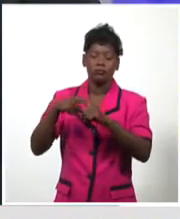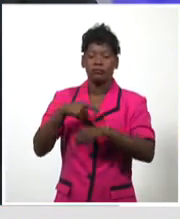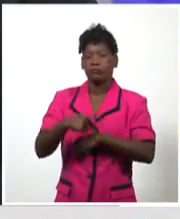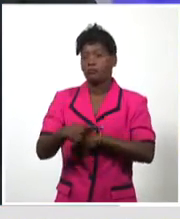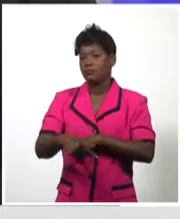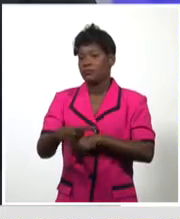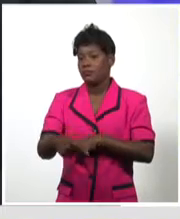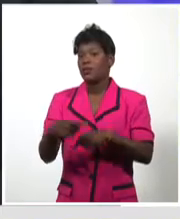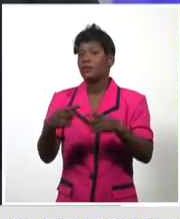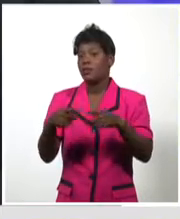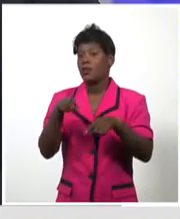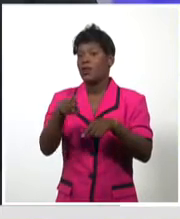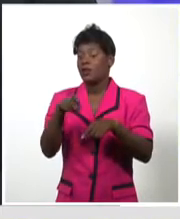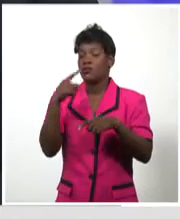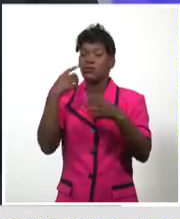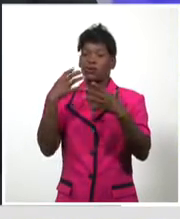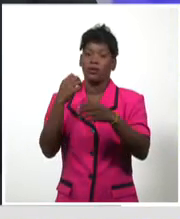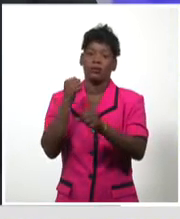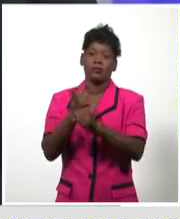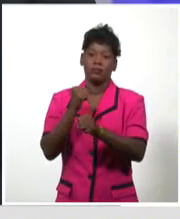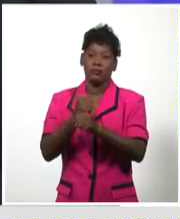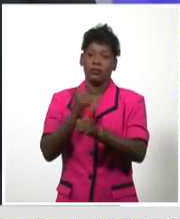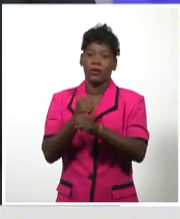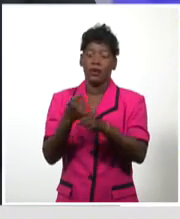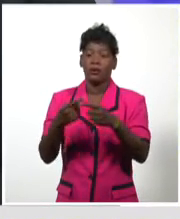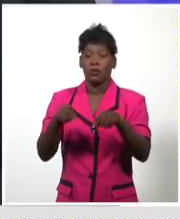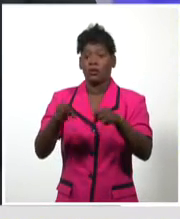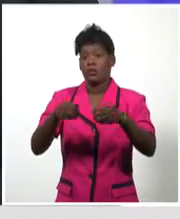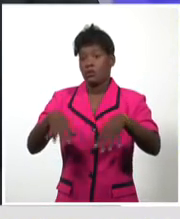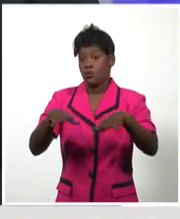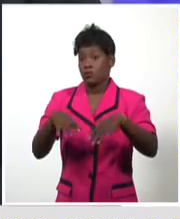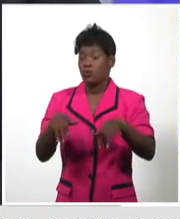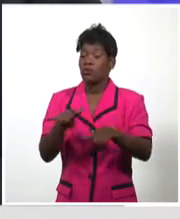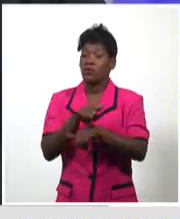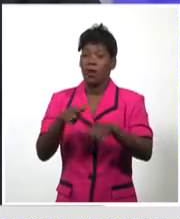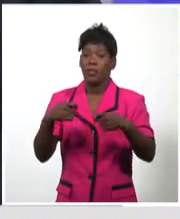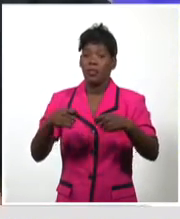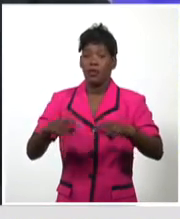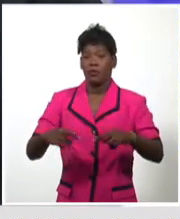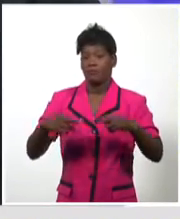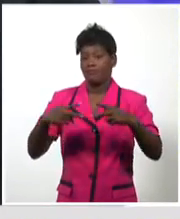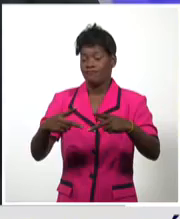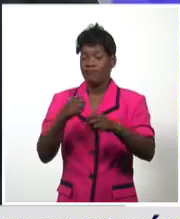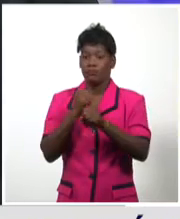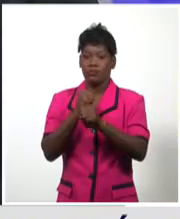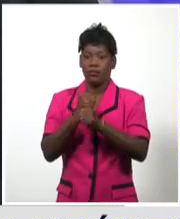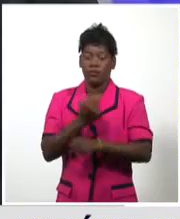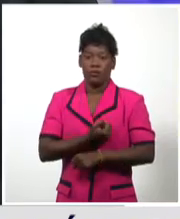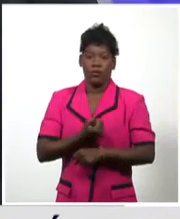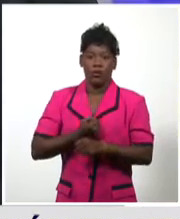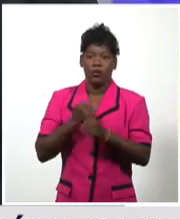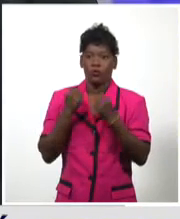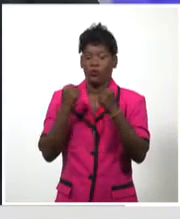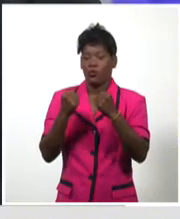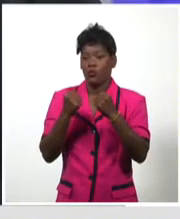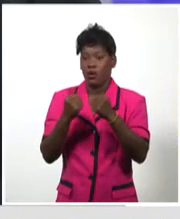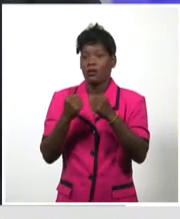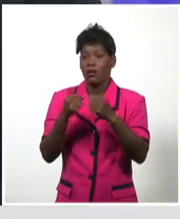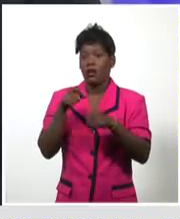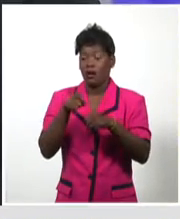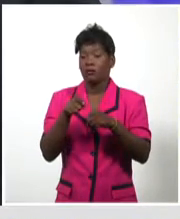parte de nuestro trabajo cotidiano, pero en estas condiciones también hay que redoblarlo. Y le decía, 821 trabajadores en todo el sistema